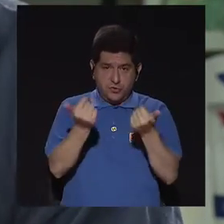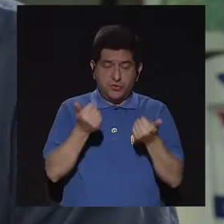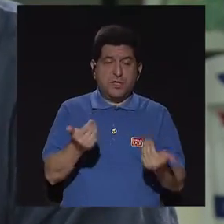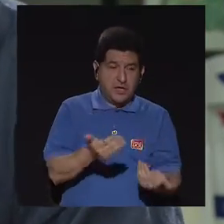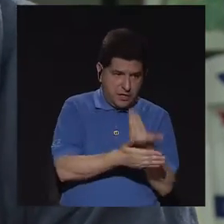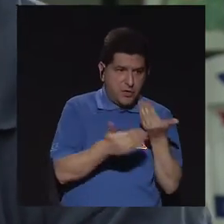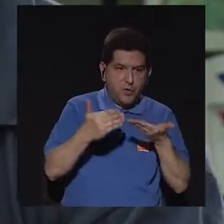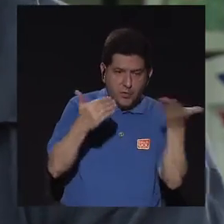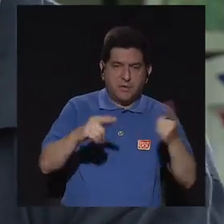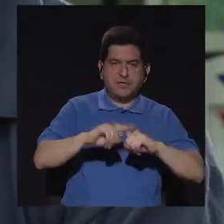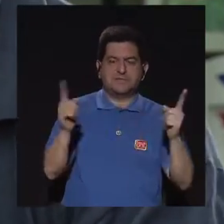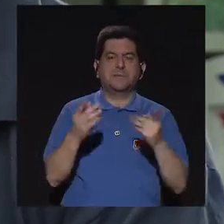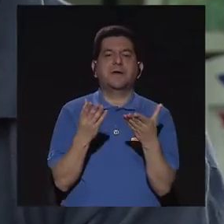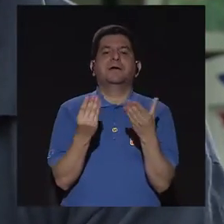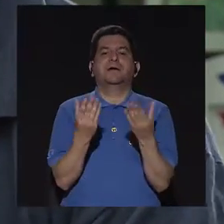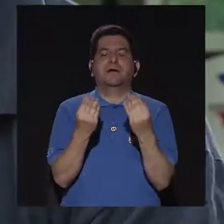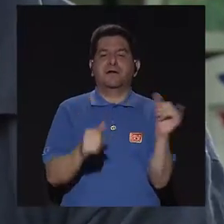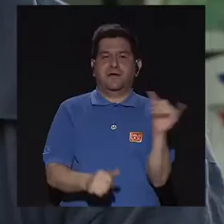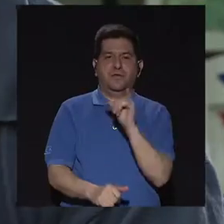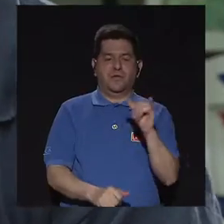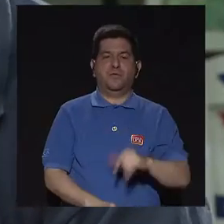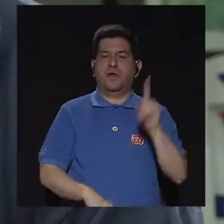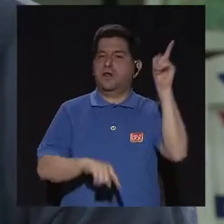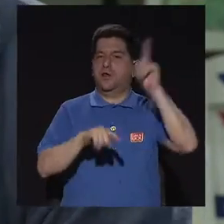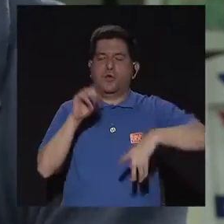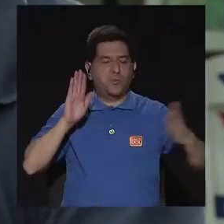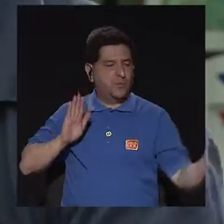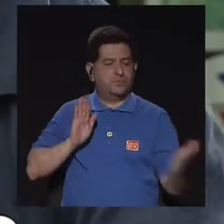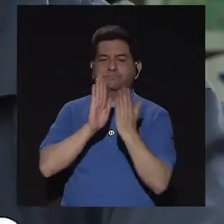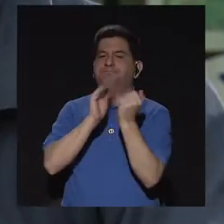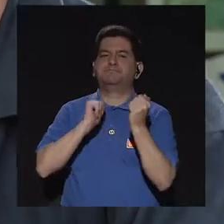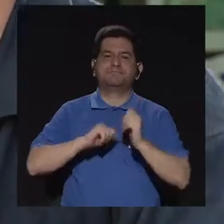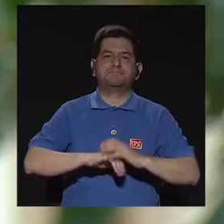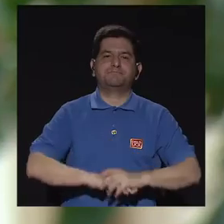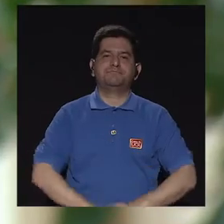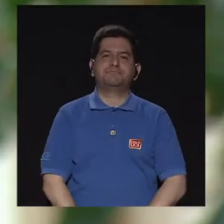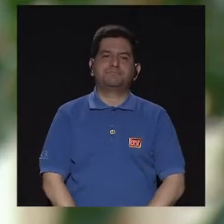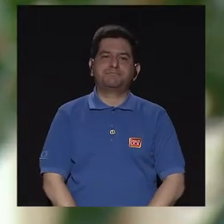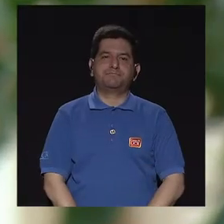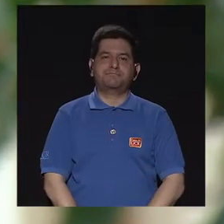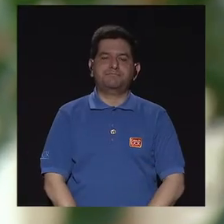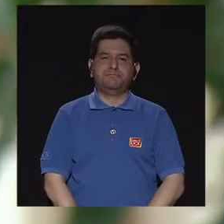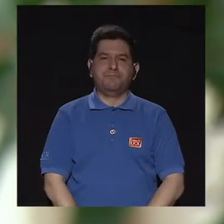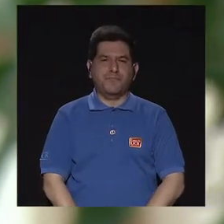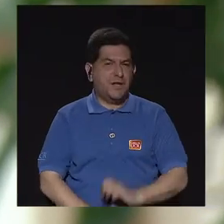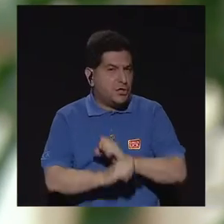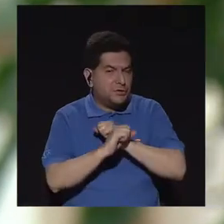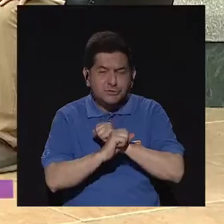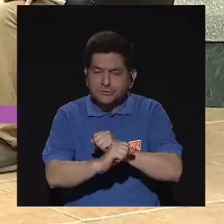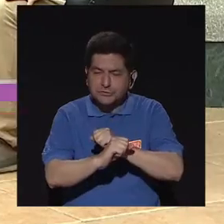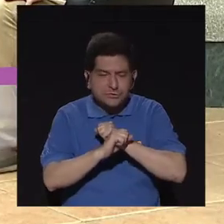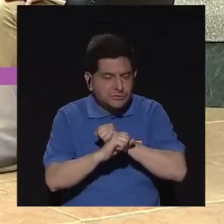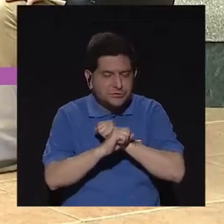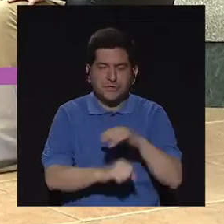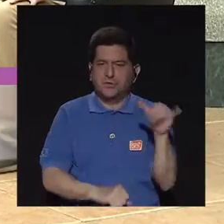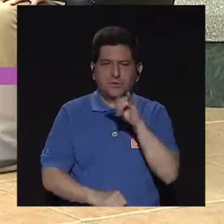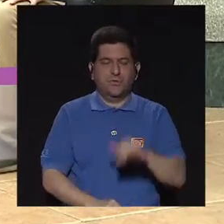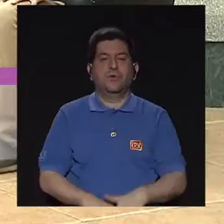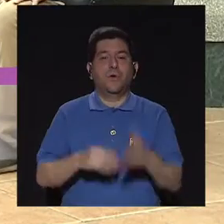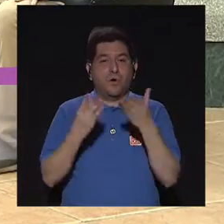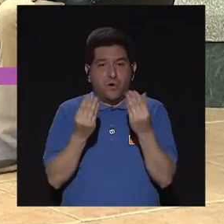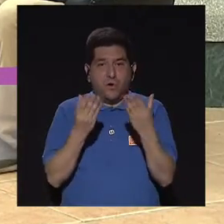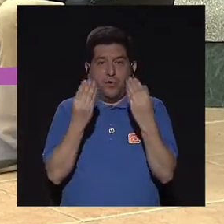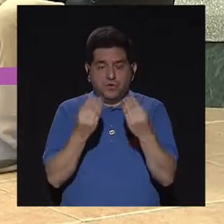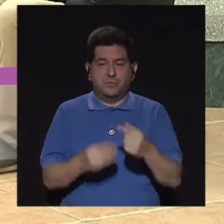hayan cosas nuevas, pero también nos da un poco de miedo no ser capaces de enfrentarlo. como inseguridad también y